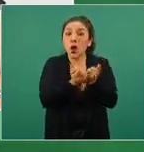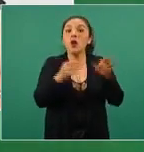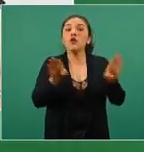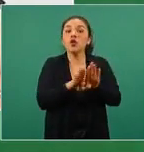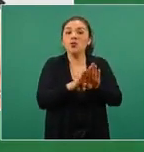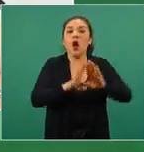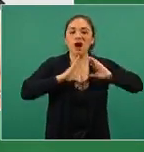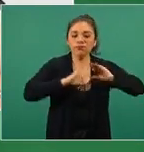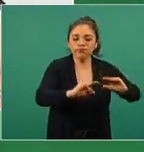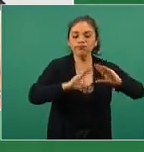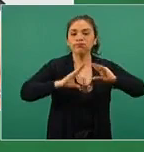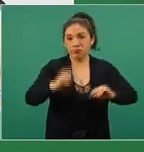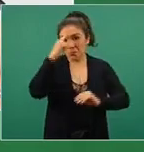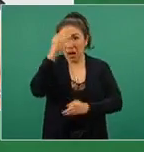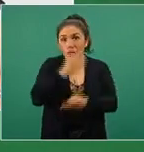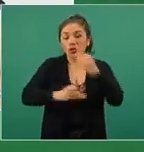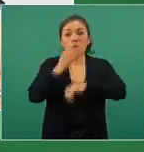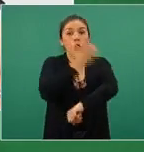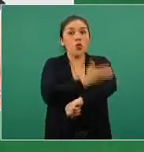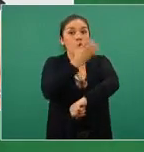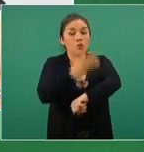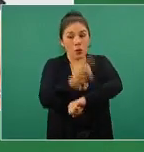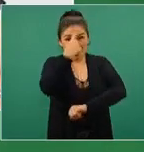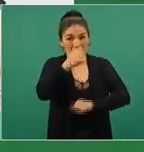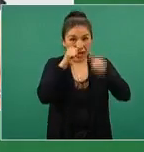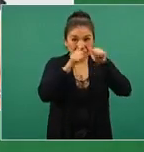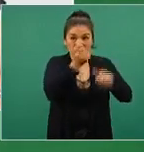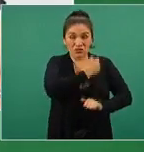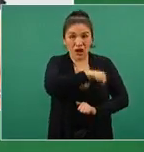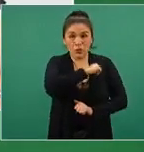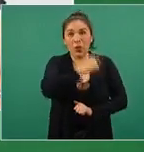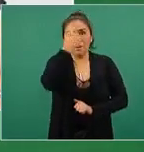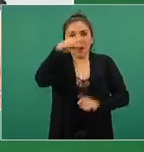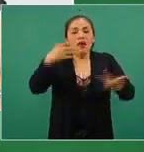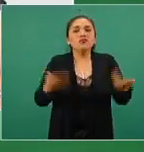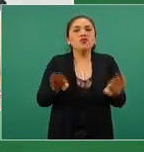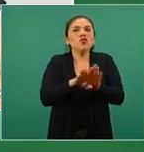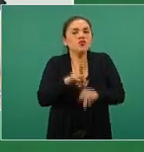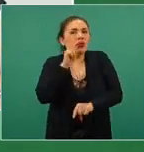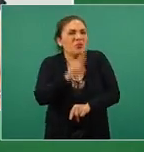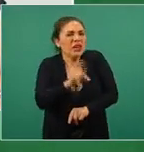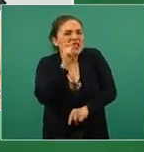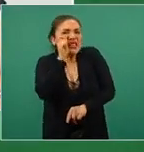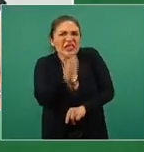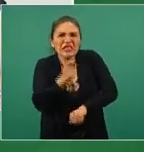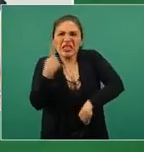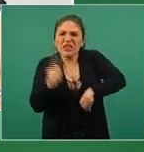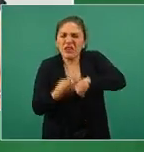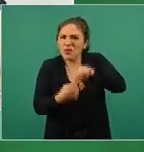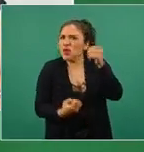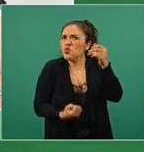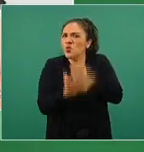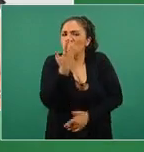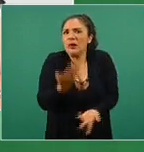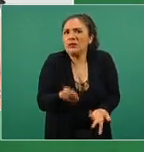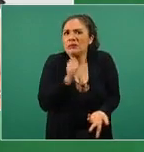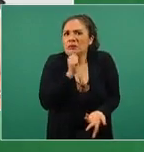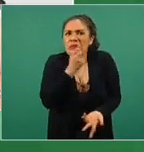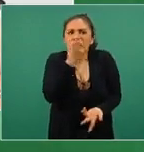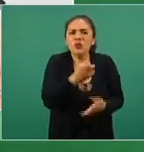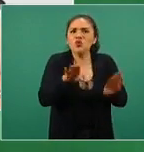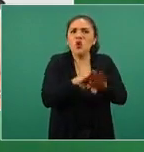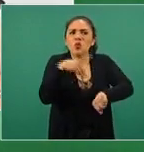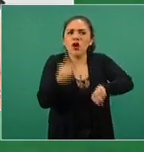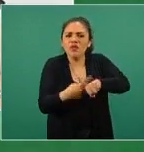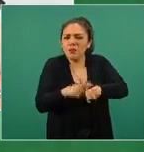las capacitaciones a todos mis compañeros de salud para ver de qué se trataba, qué era y cómo estaba afectando